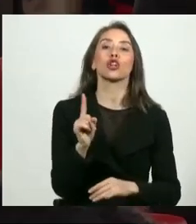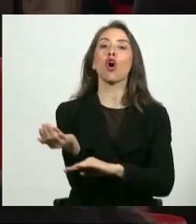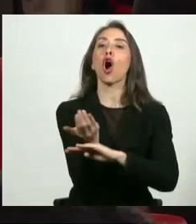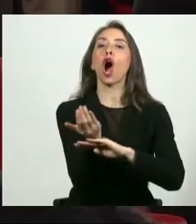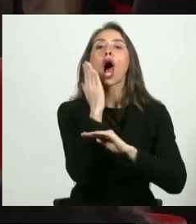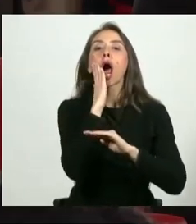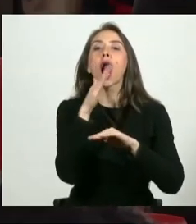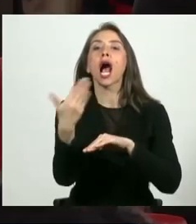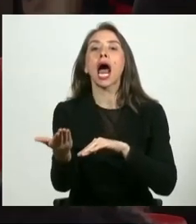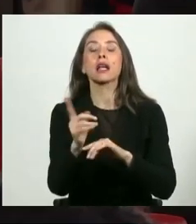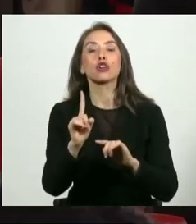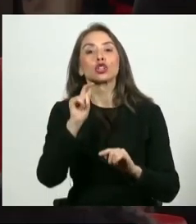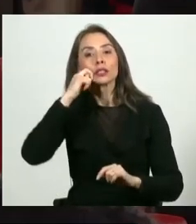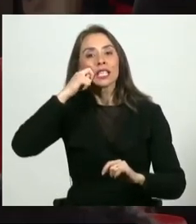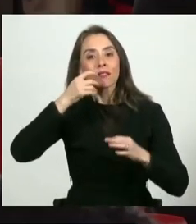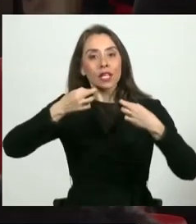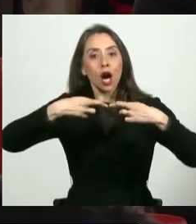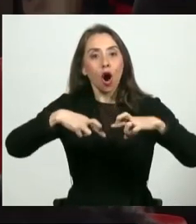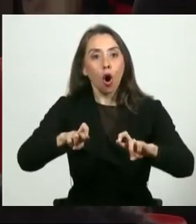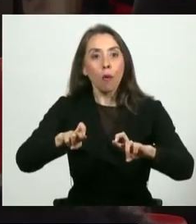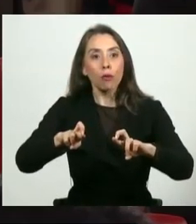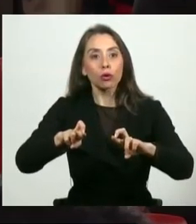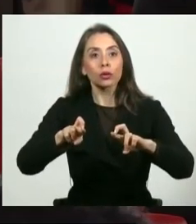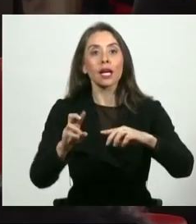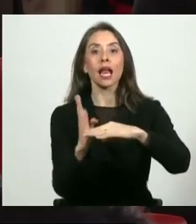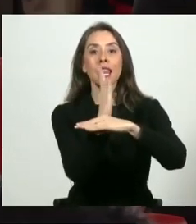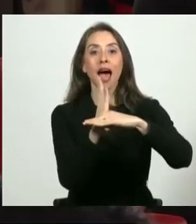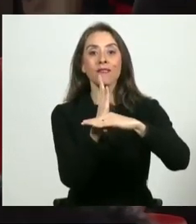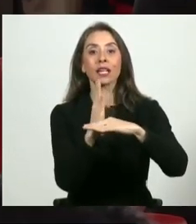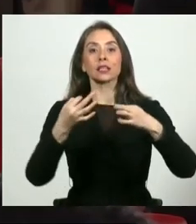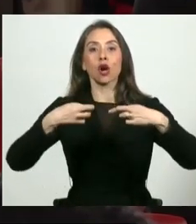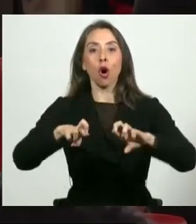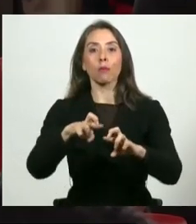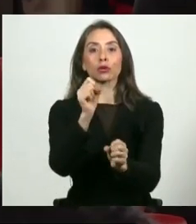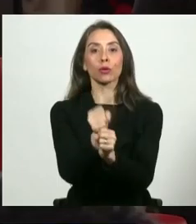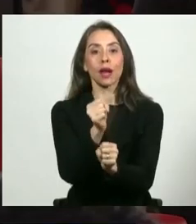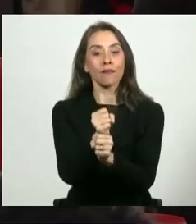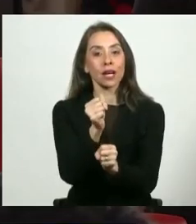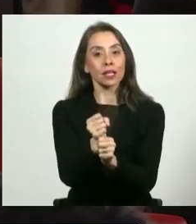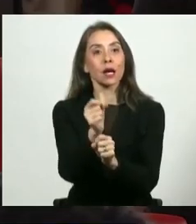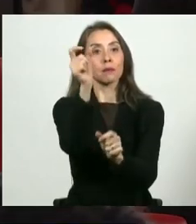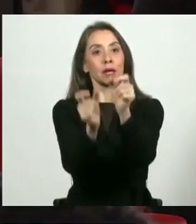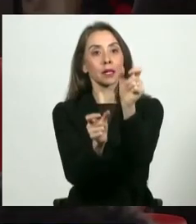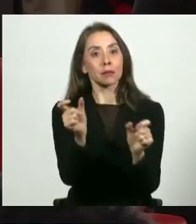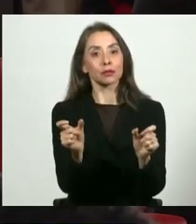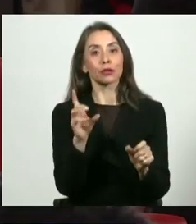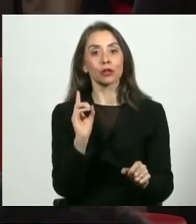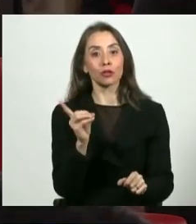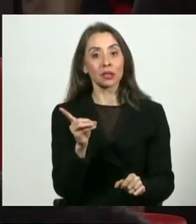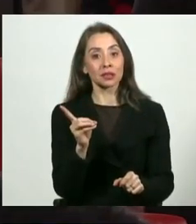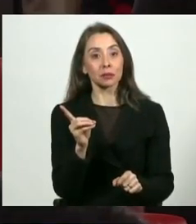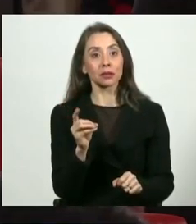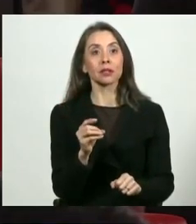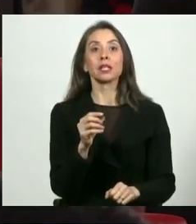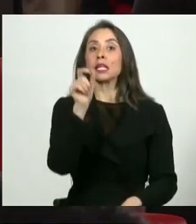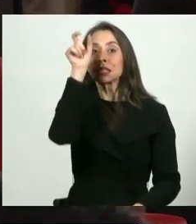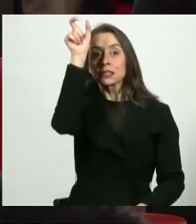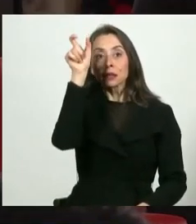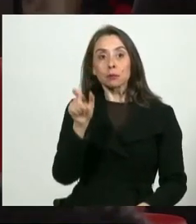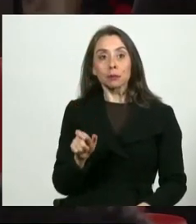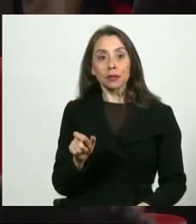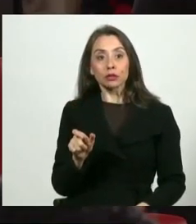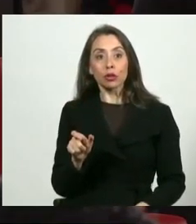necesitan oportunidades. Esa es la base de todas las oportunidades laborales para que las personas sordas puedan ingresar. Si la persona, como decía